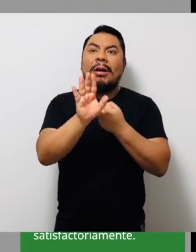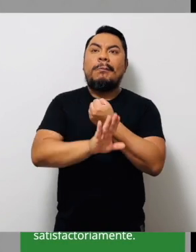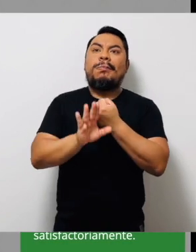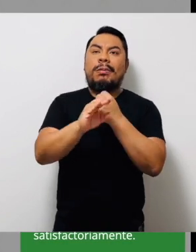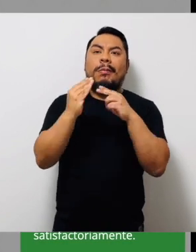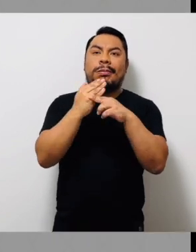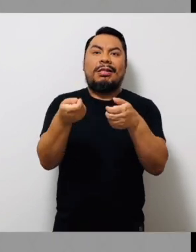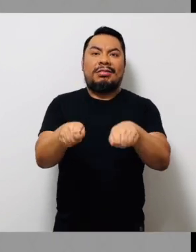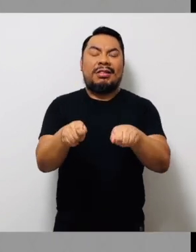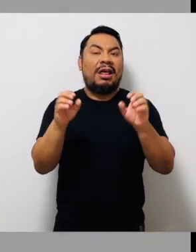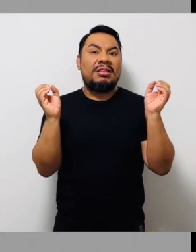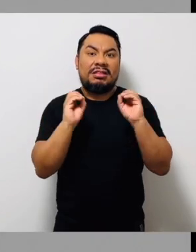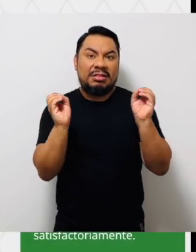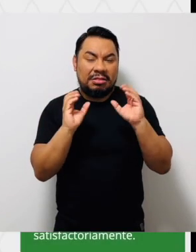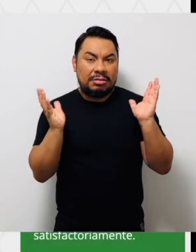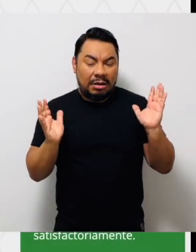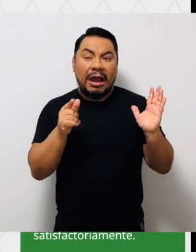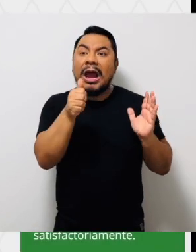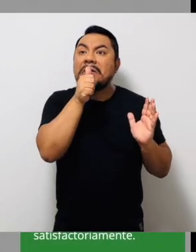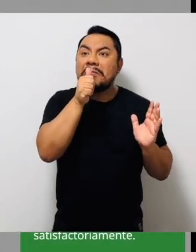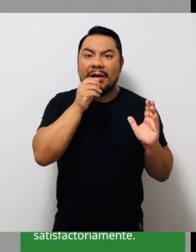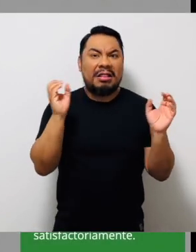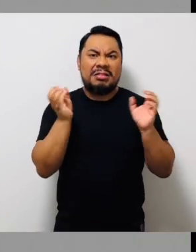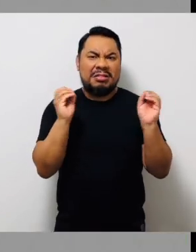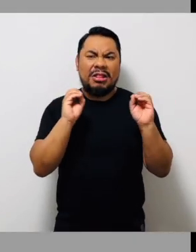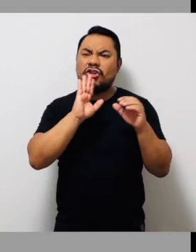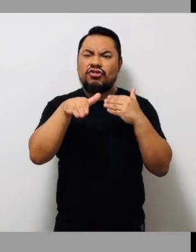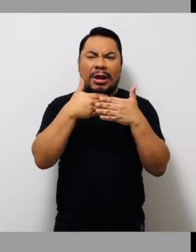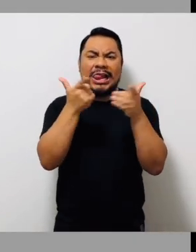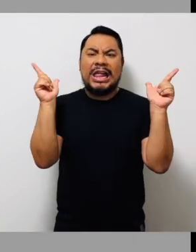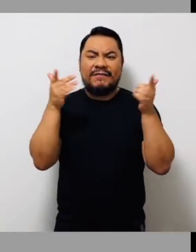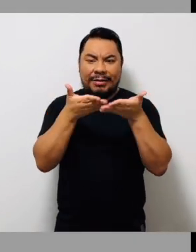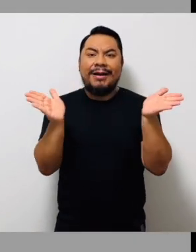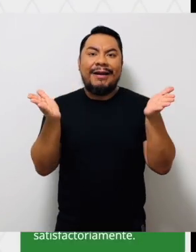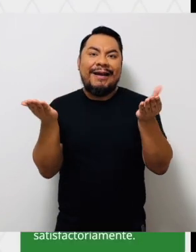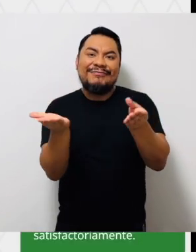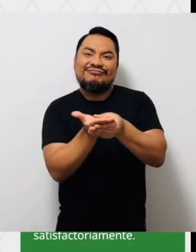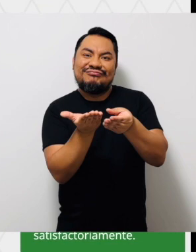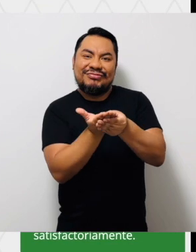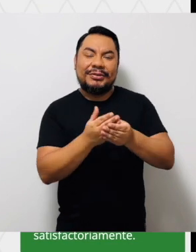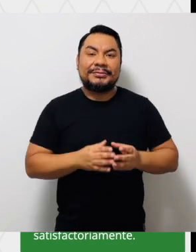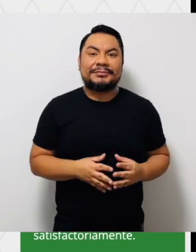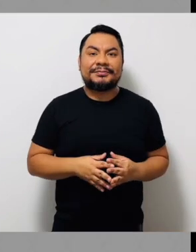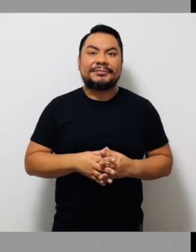encuentra protegido, o sea, que no solicite una clave al momento de abrirlo.